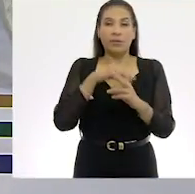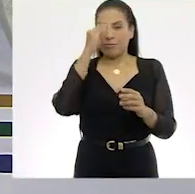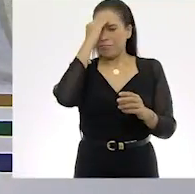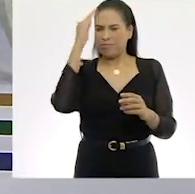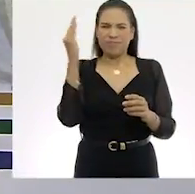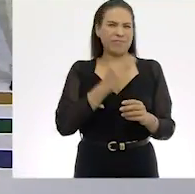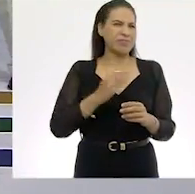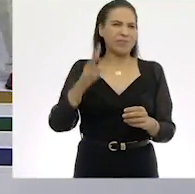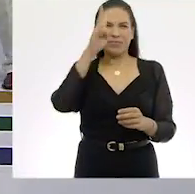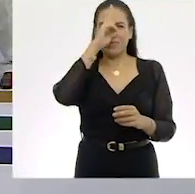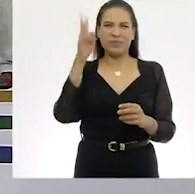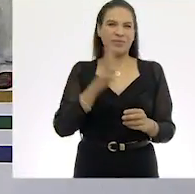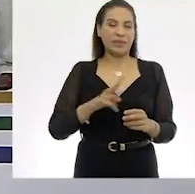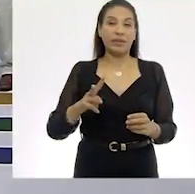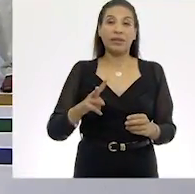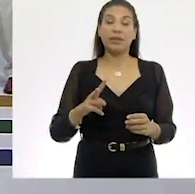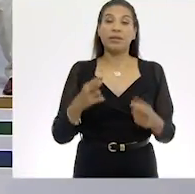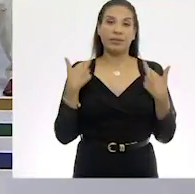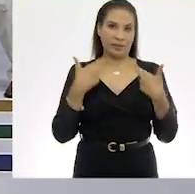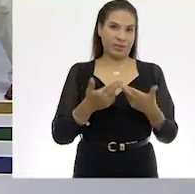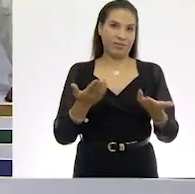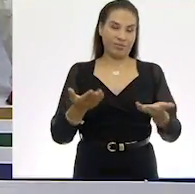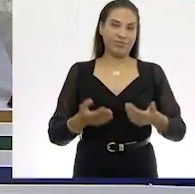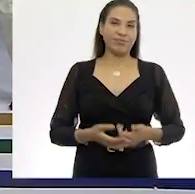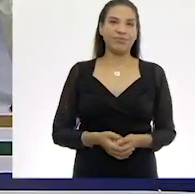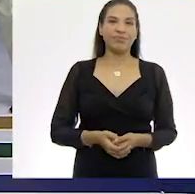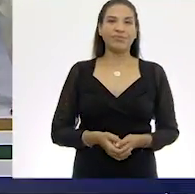Tremendo, maestro, tremendo.